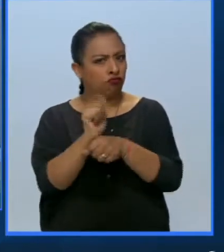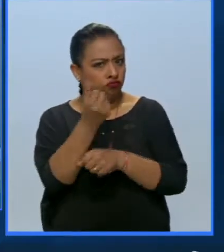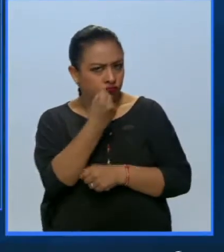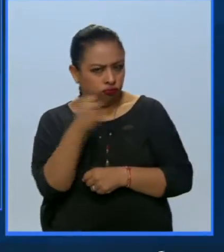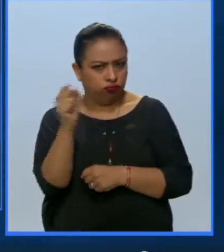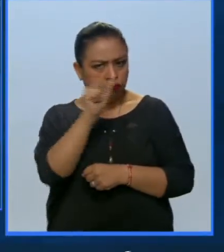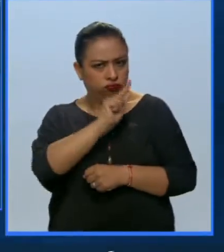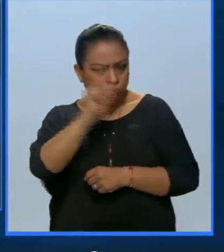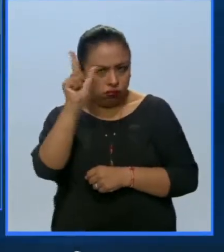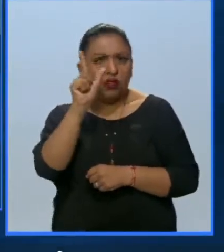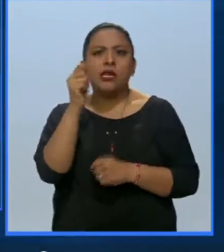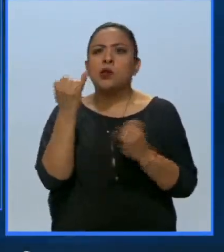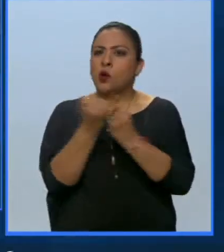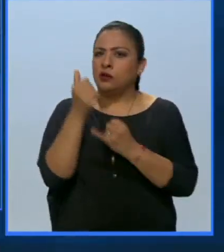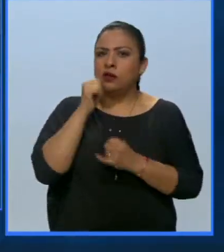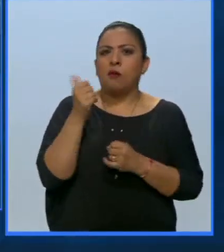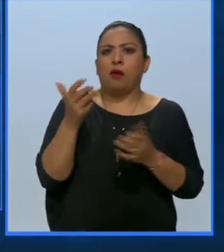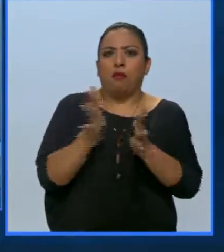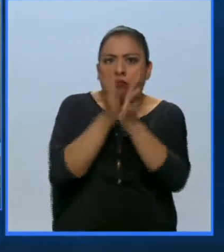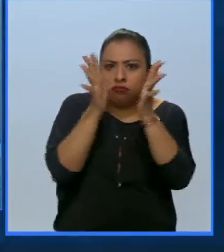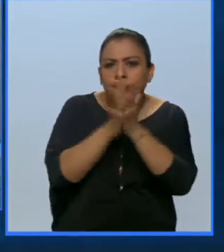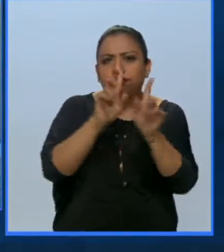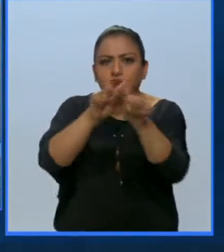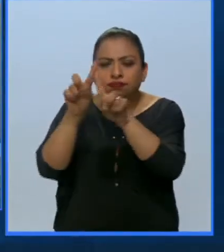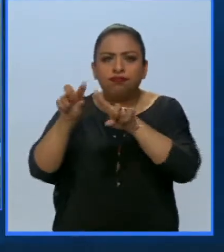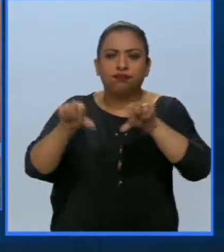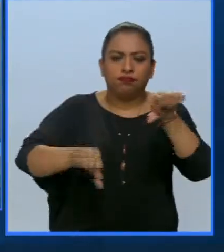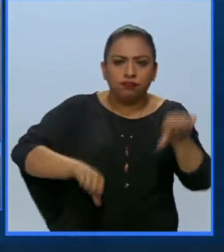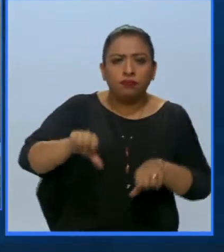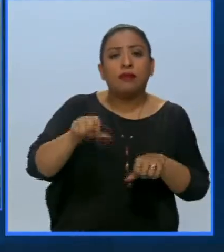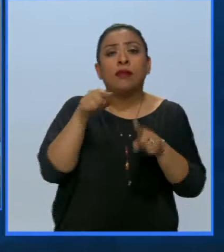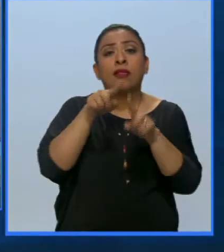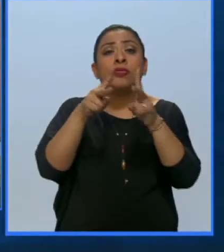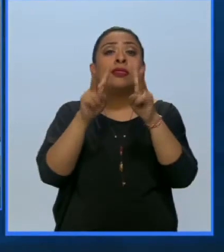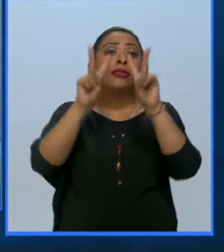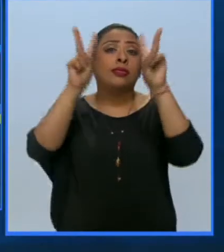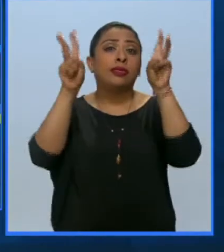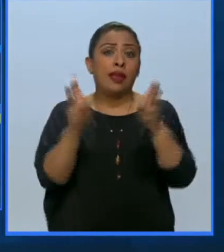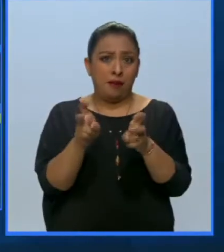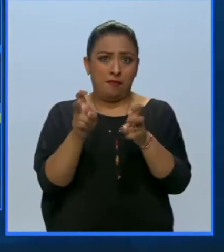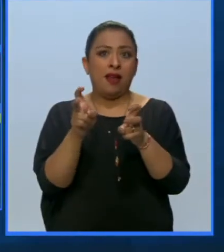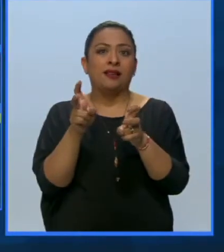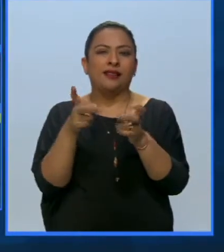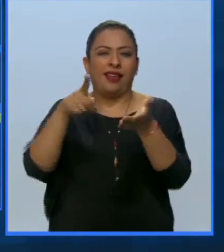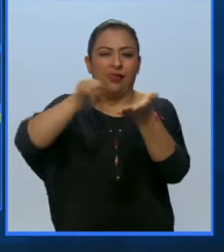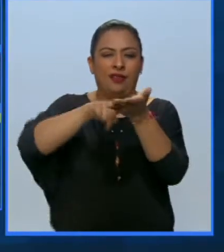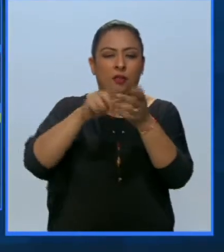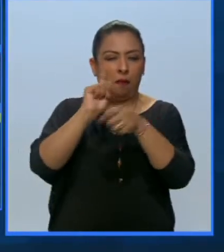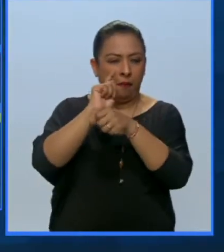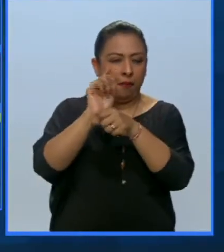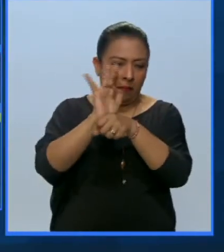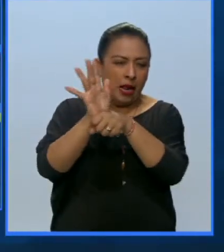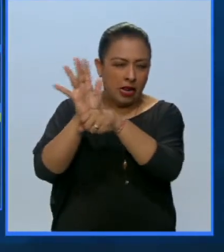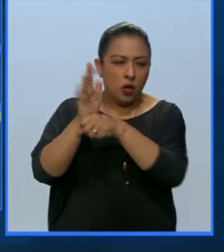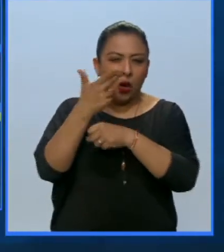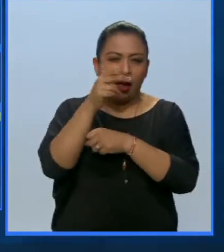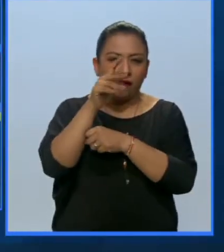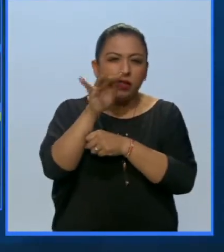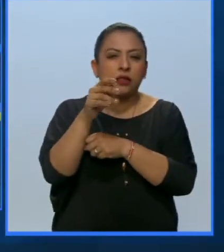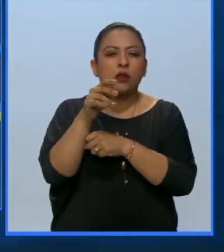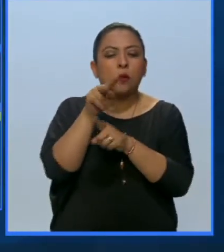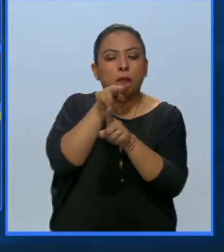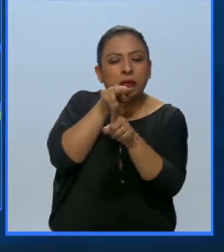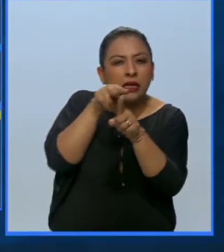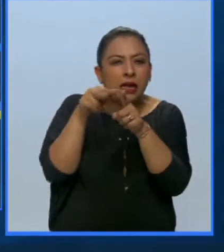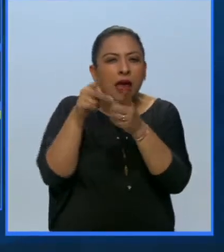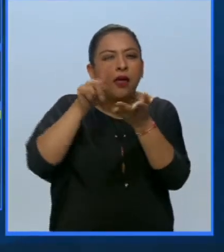siempre es alguien que está muy activo. Y de ahí, los temas que toca La Habitación es mirar atrás,